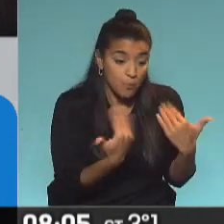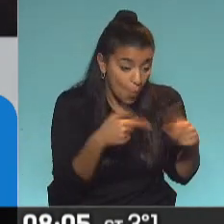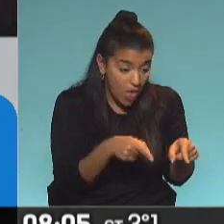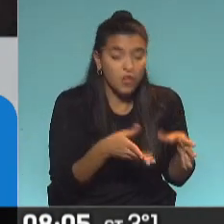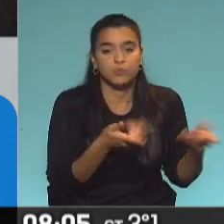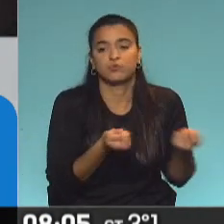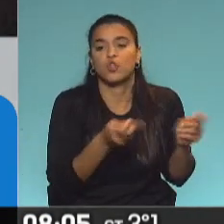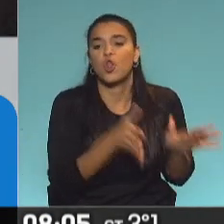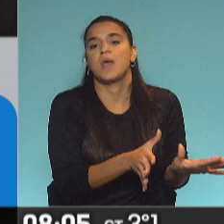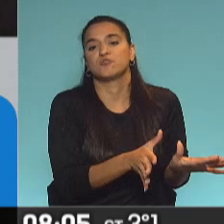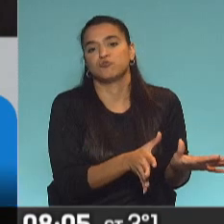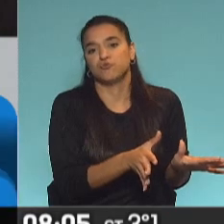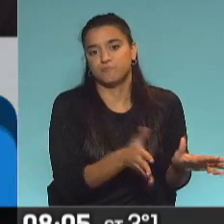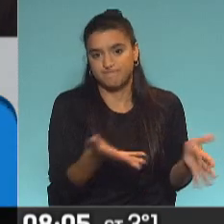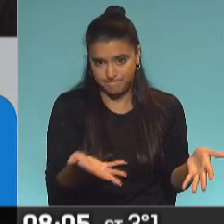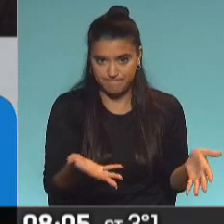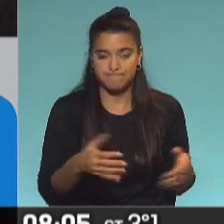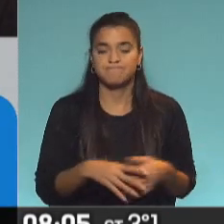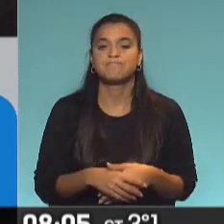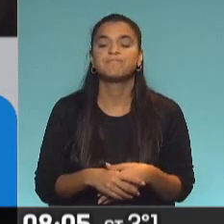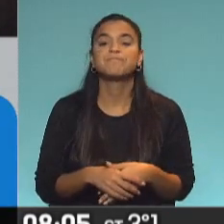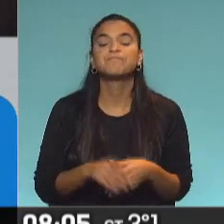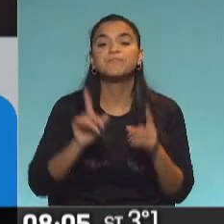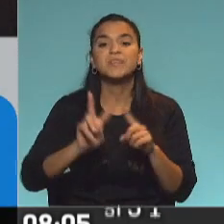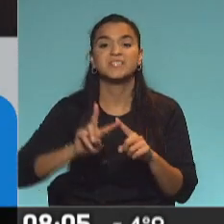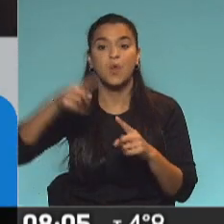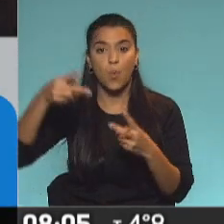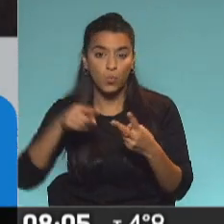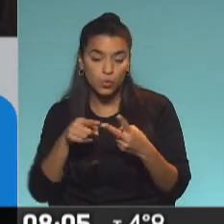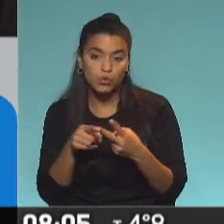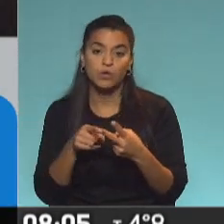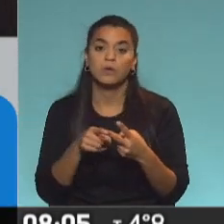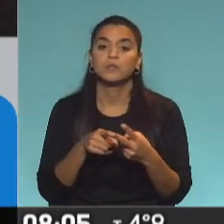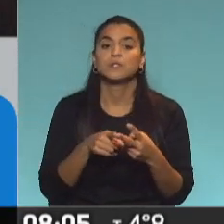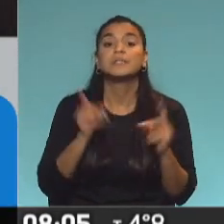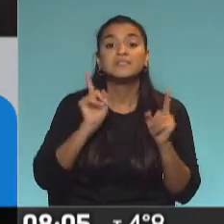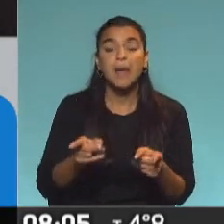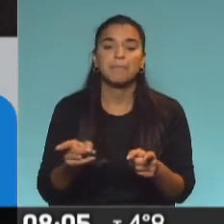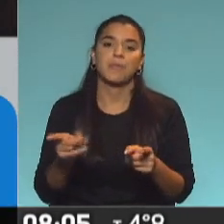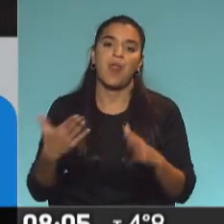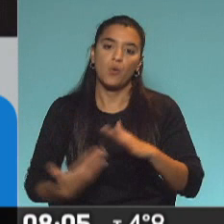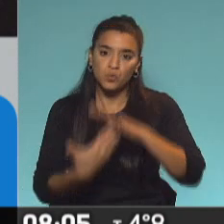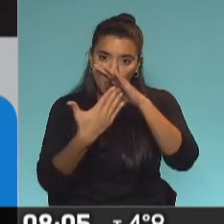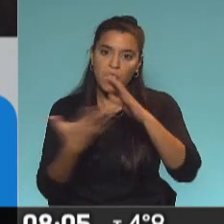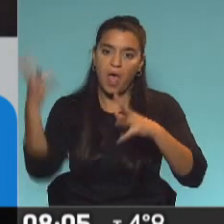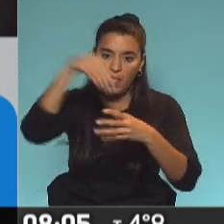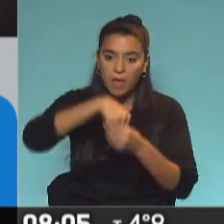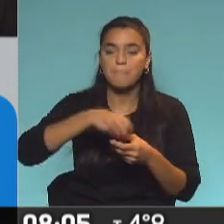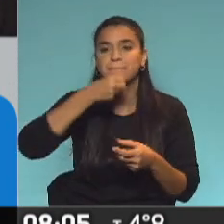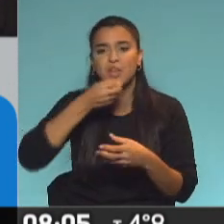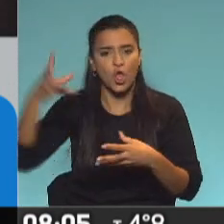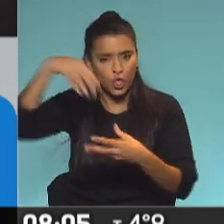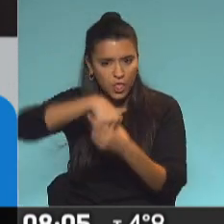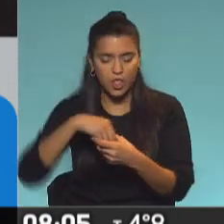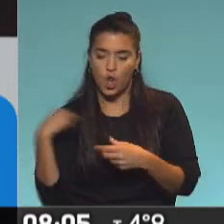que podemos controlar en nuestra vida diaria. Y lo segundo es, que también involucra a las autoridades, a ustedes, a los periodistas,